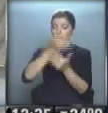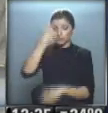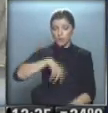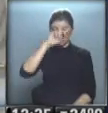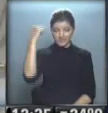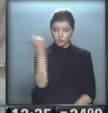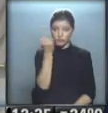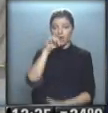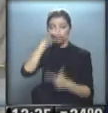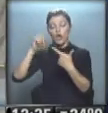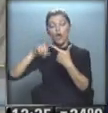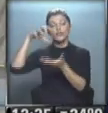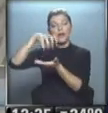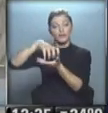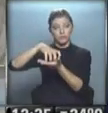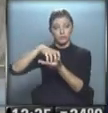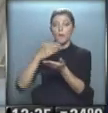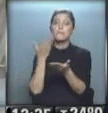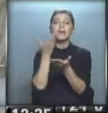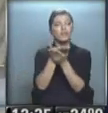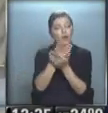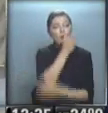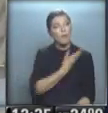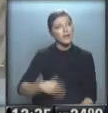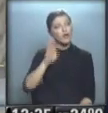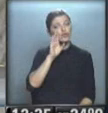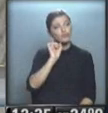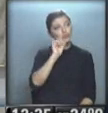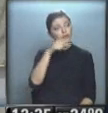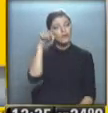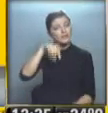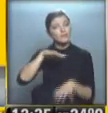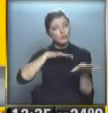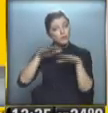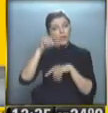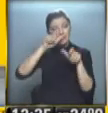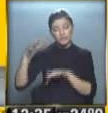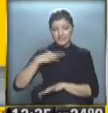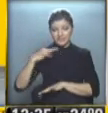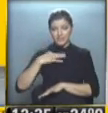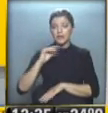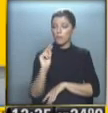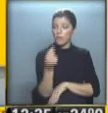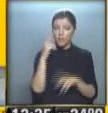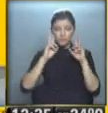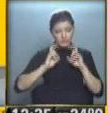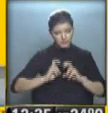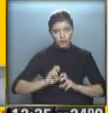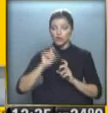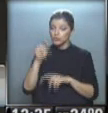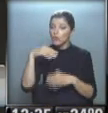también la organización Human Rights Watch pidió al gobierno de Obama que investigue la muerte de civiles y que indemnice a sus